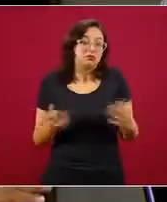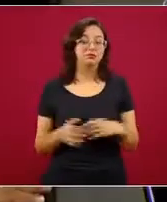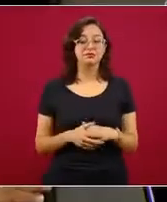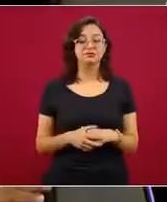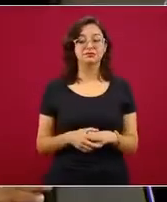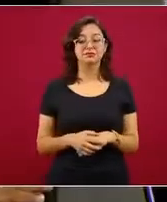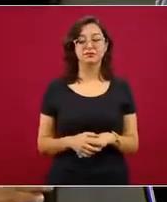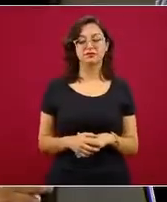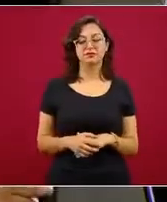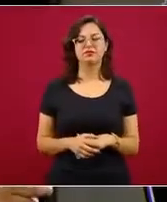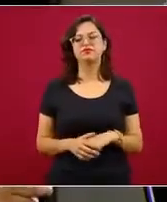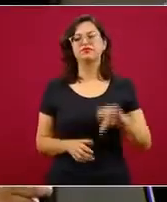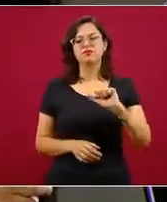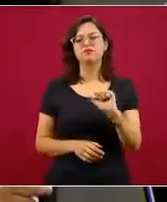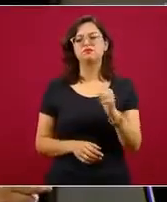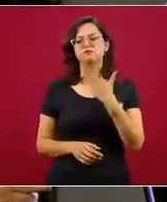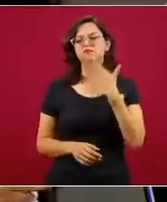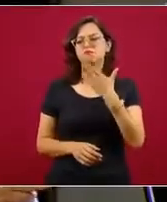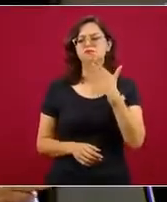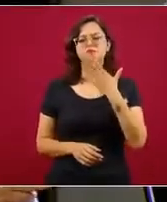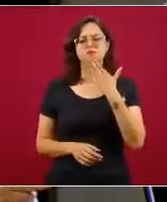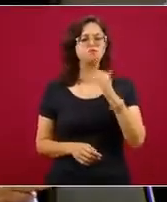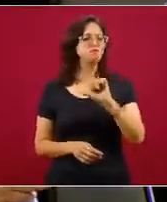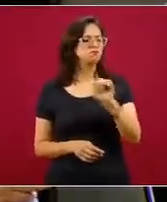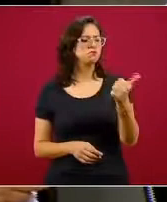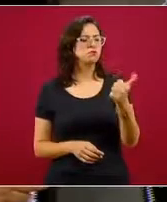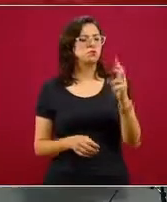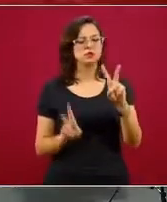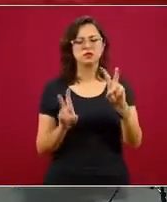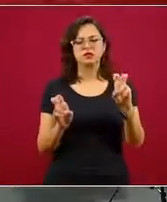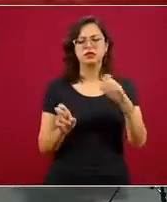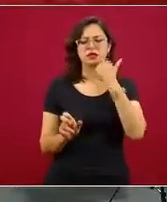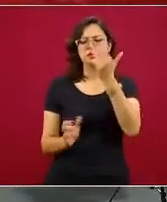quiero ponerle sobre la mesa también tiene o es producto de una investigación.